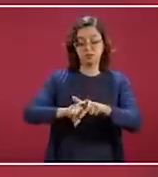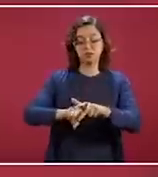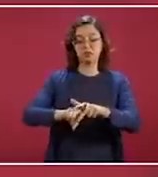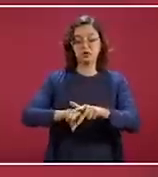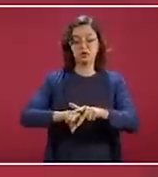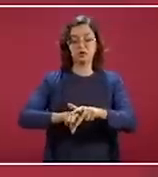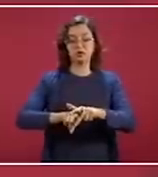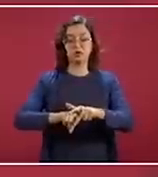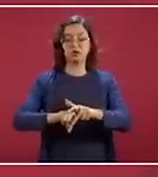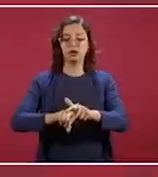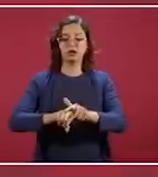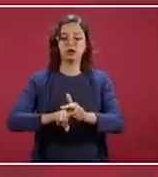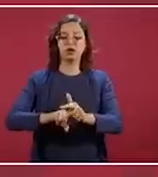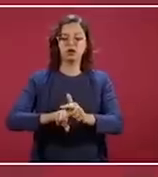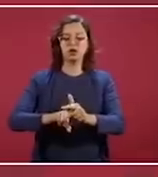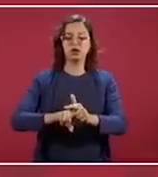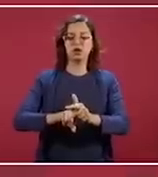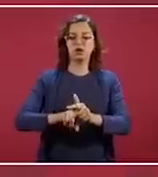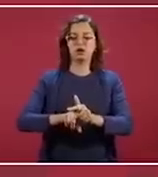con